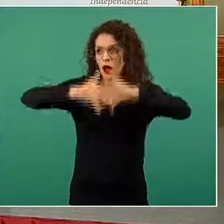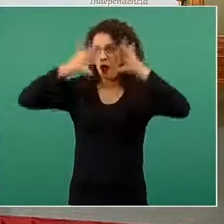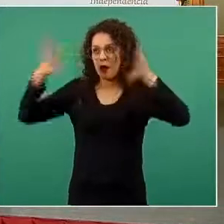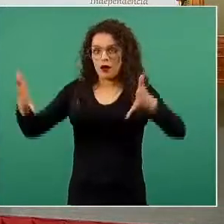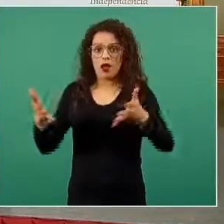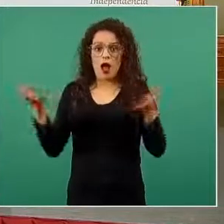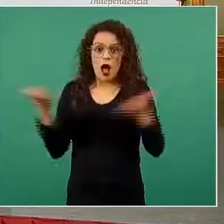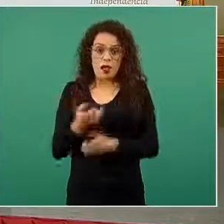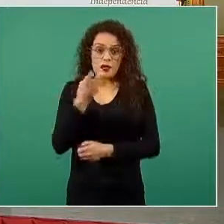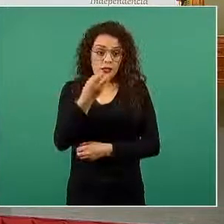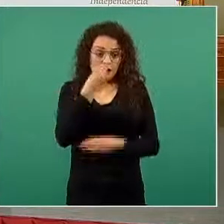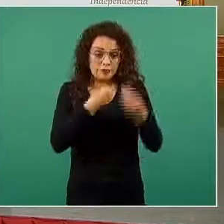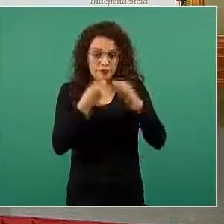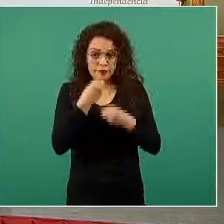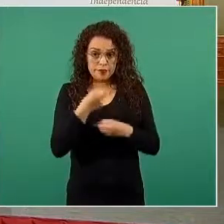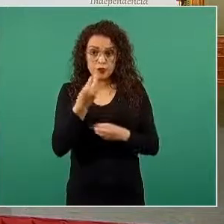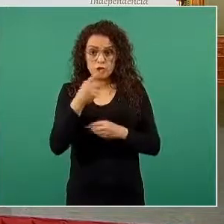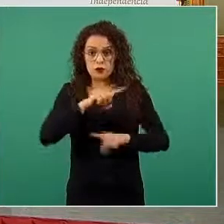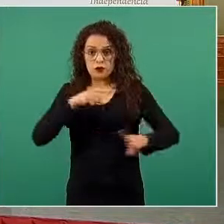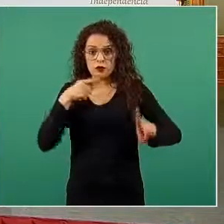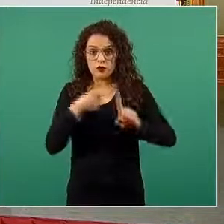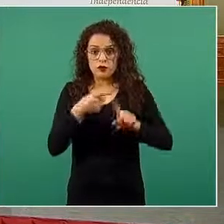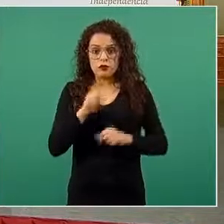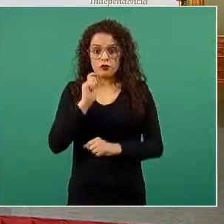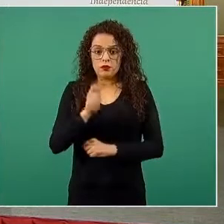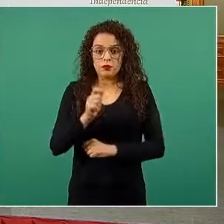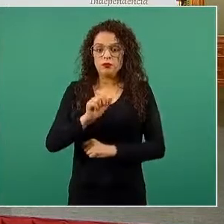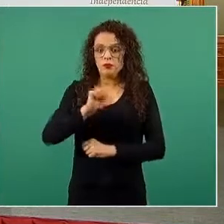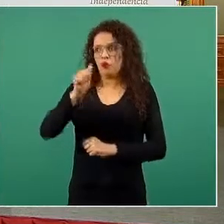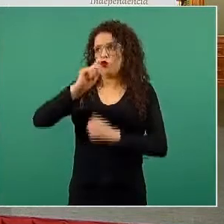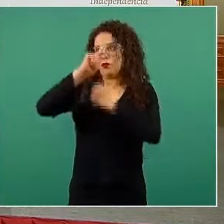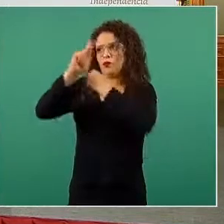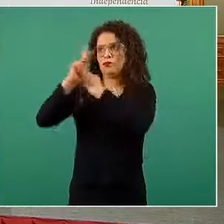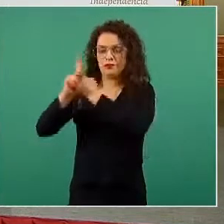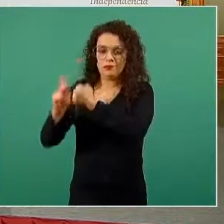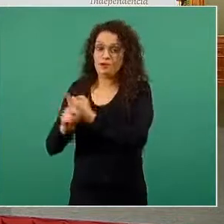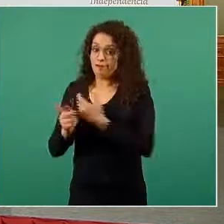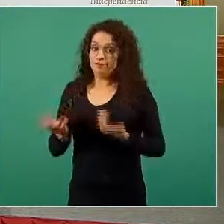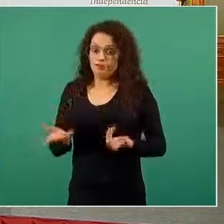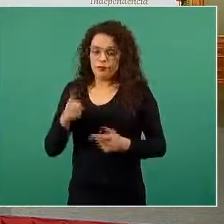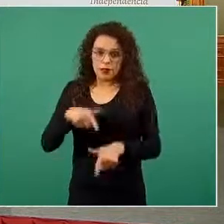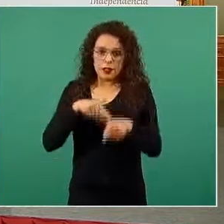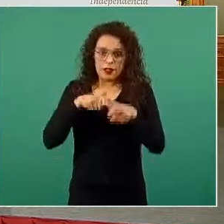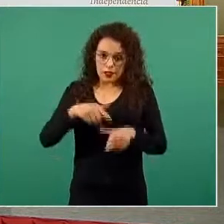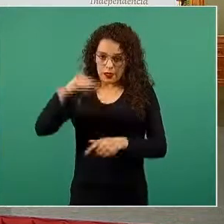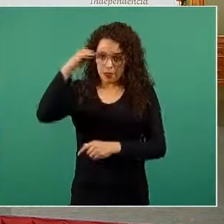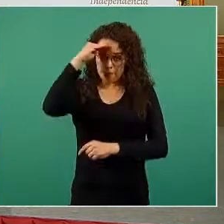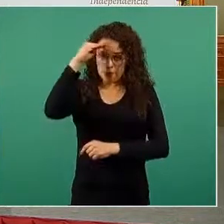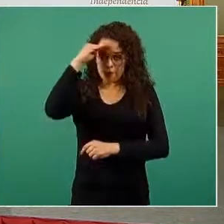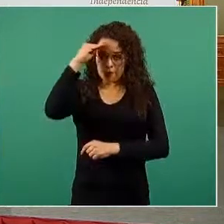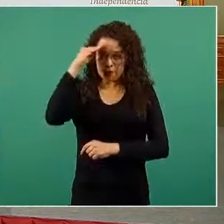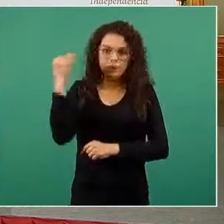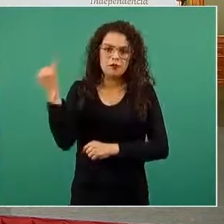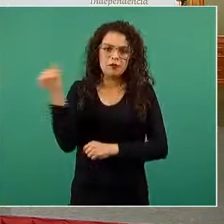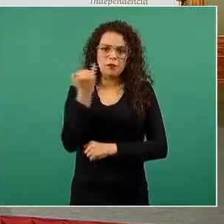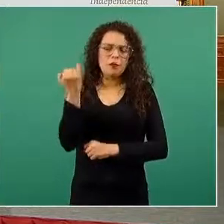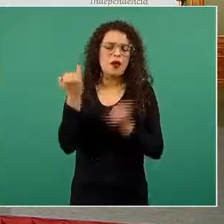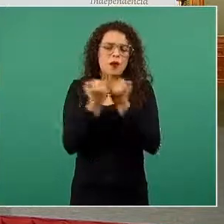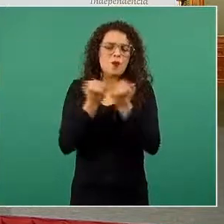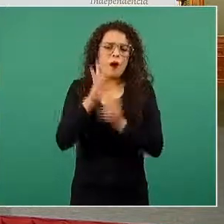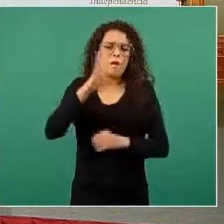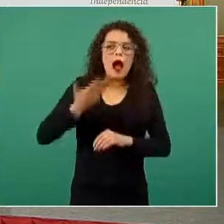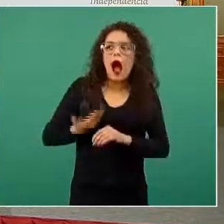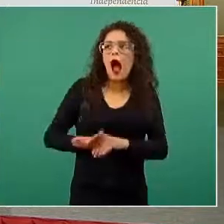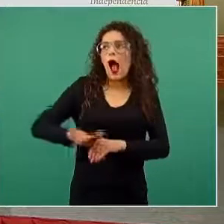alimentaria, mucha de ellas relacionada con empresas transnacionales, que sigue pensando que esto es igual que antes y